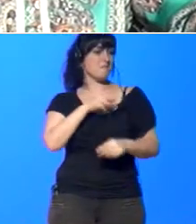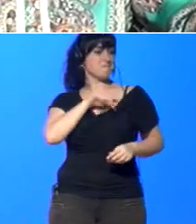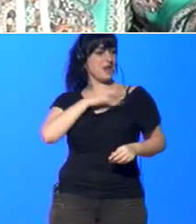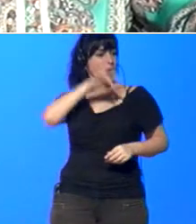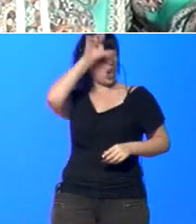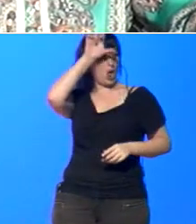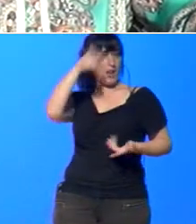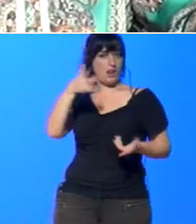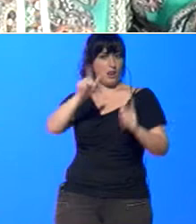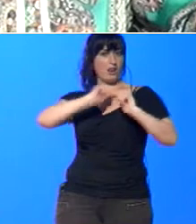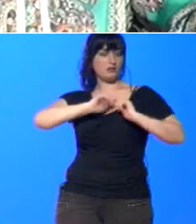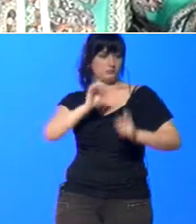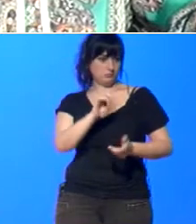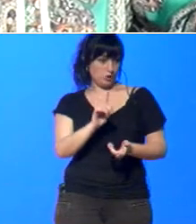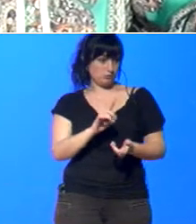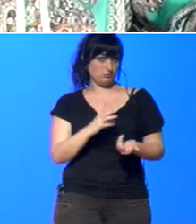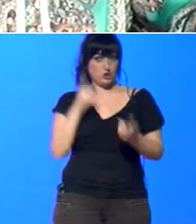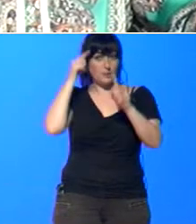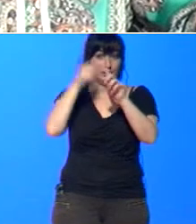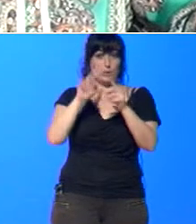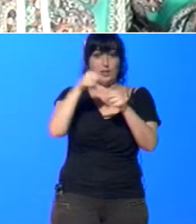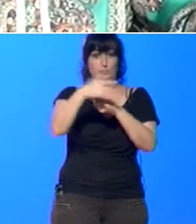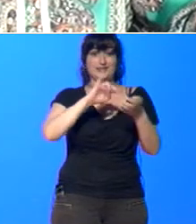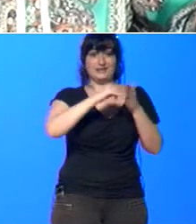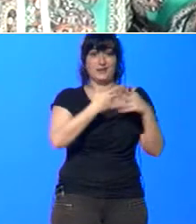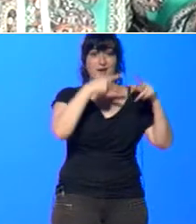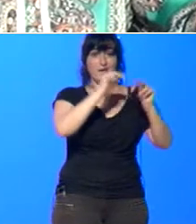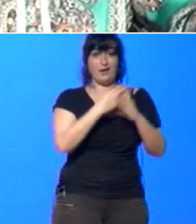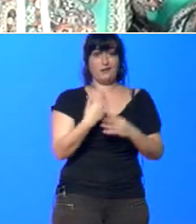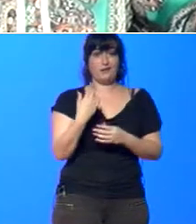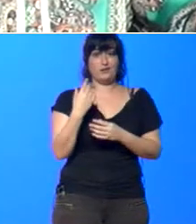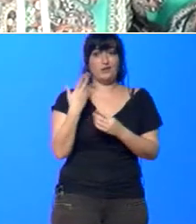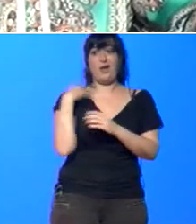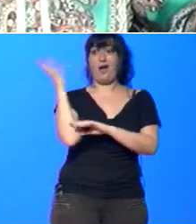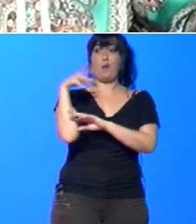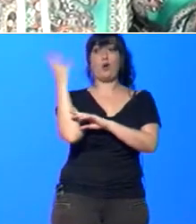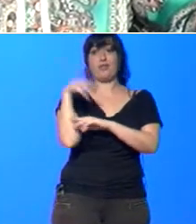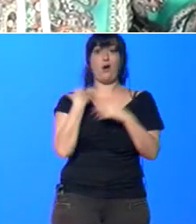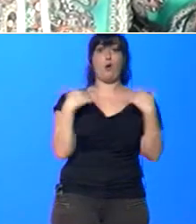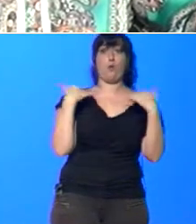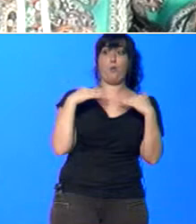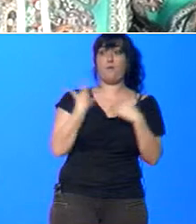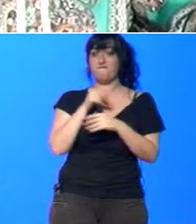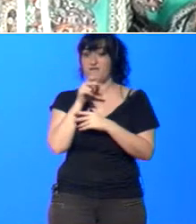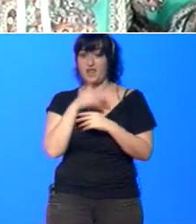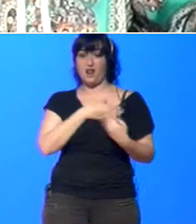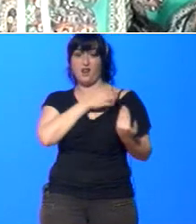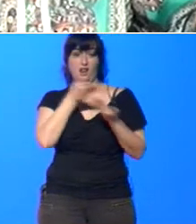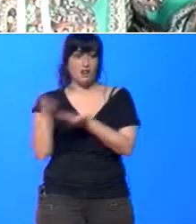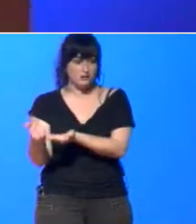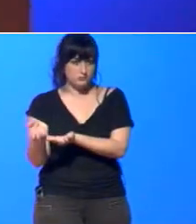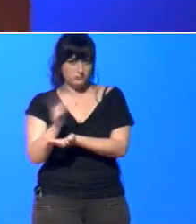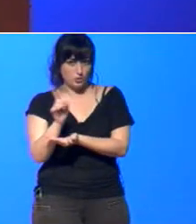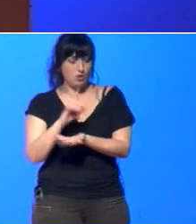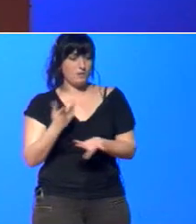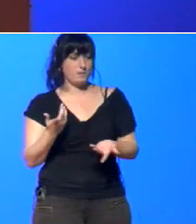una ambulancia al final del sistema. Eso hace un sistema educativo que no acredita a la gente. Les